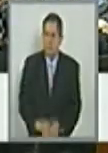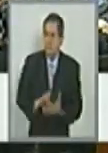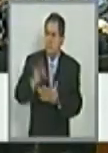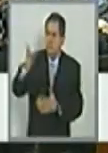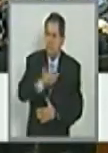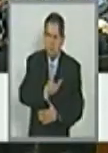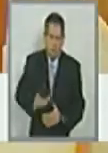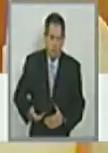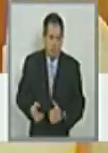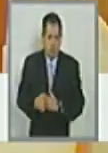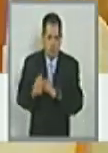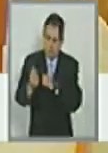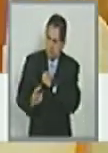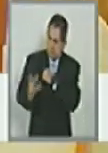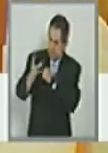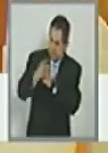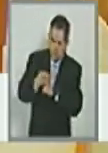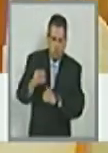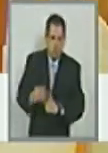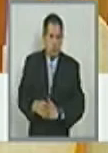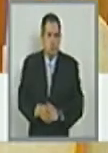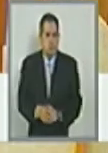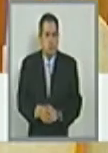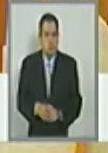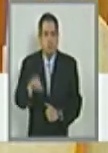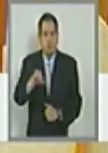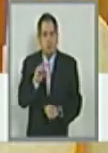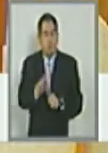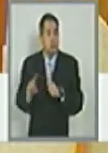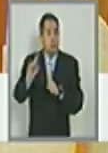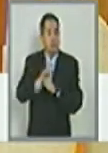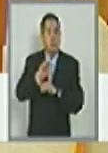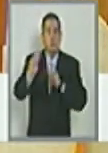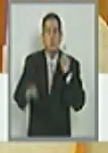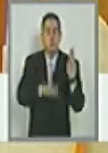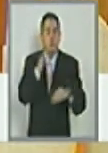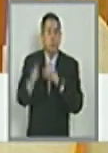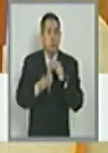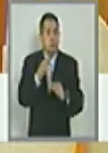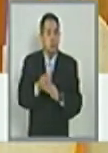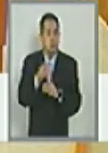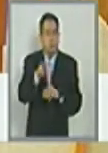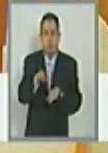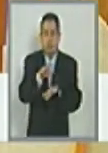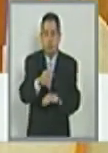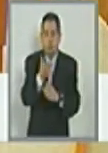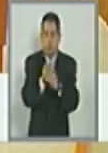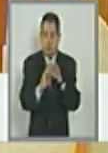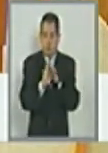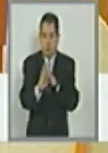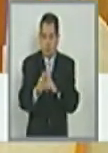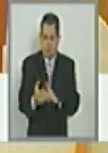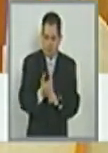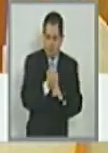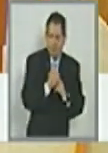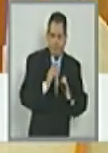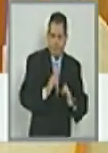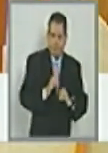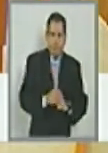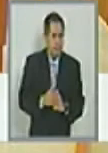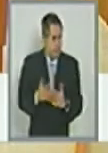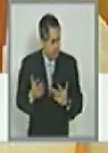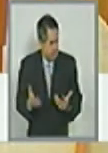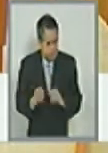Gracias, presidente. Con su venia, hoy es el Día Mundial del Refugiado y es inevitable